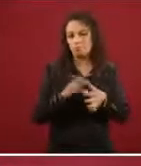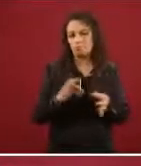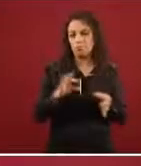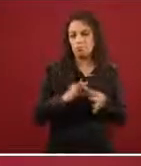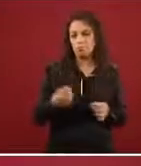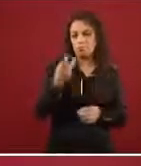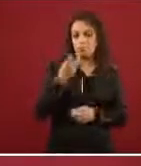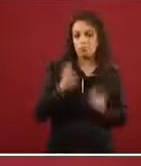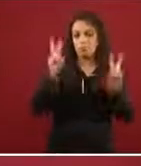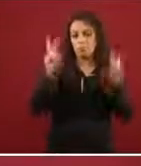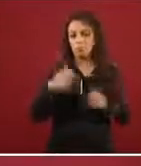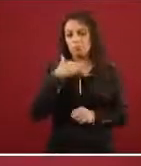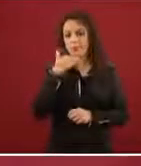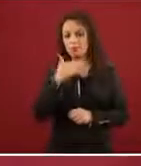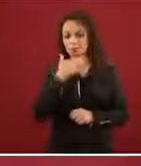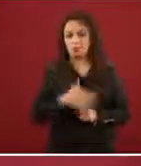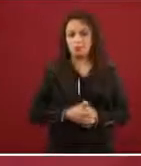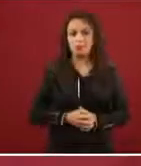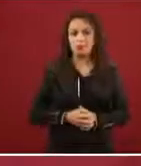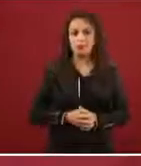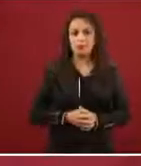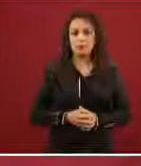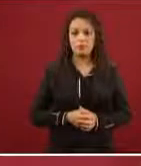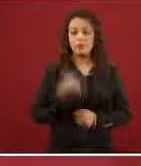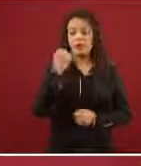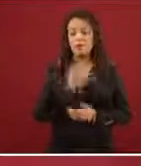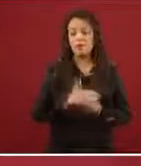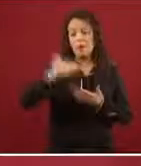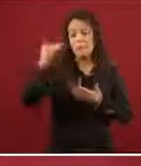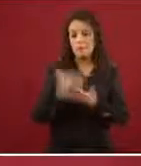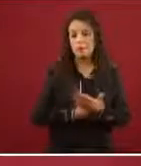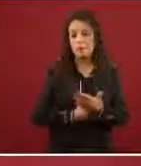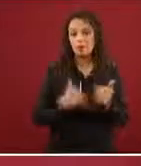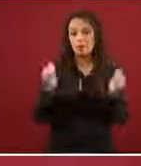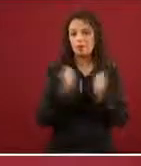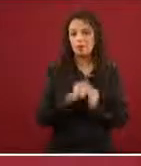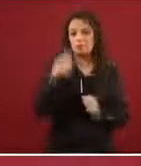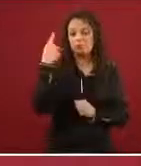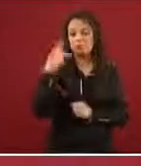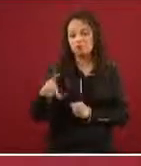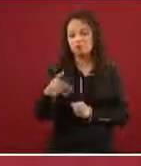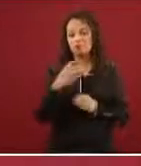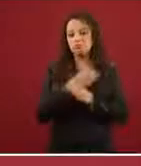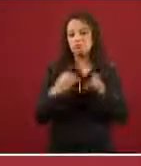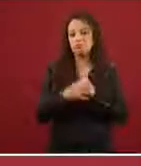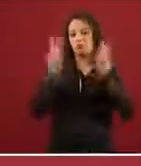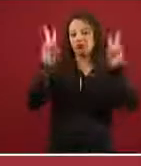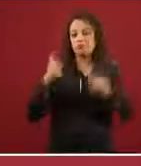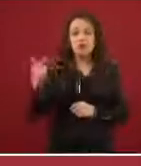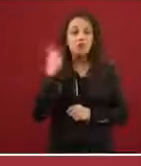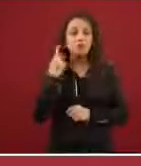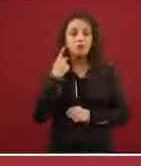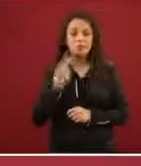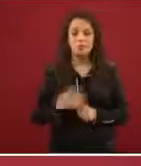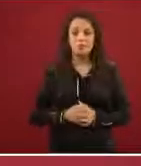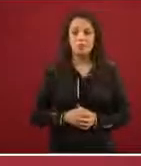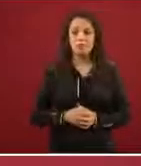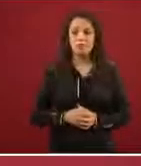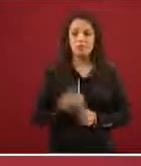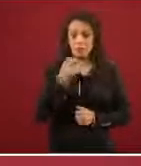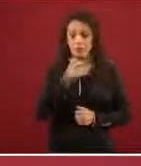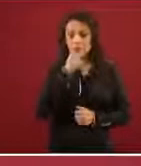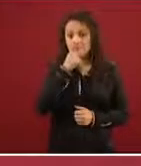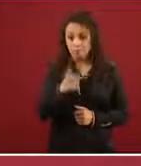mucho menos en el discurso político. No se usaba la palabra corrupción, como si no